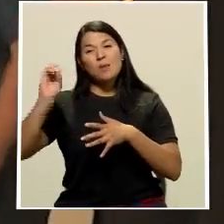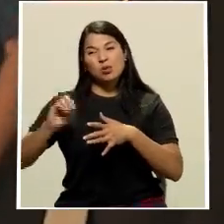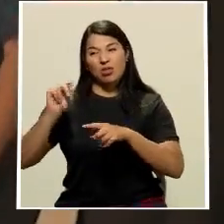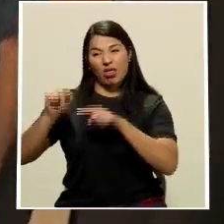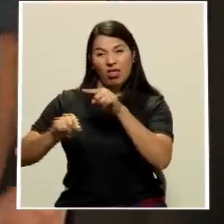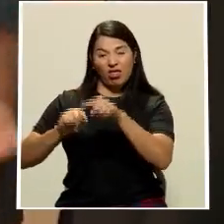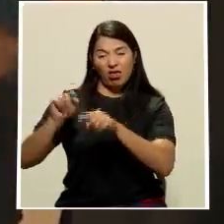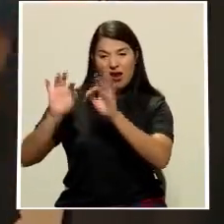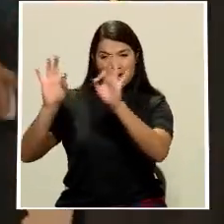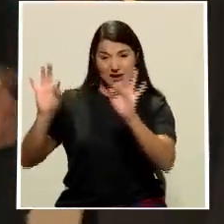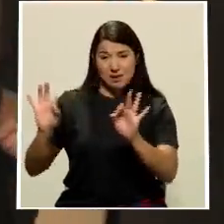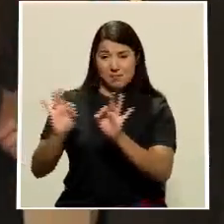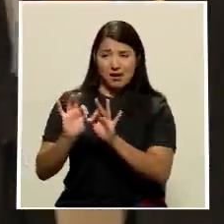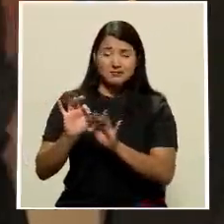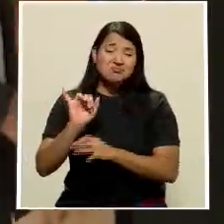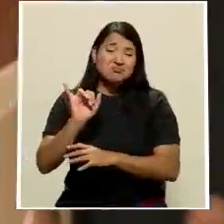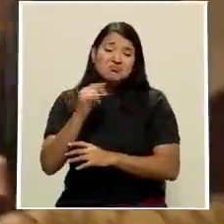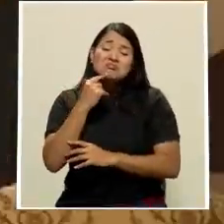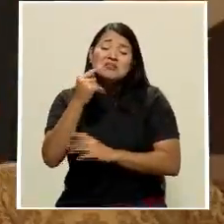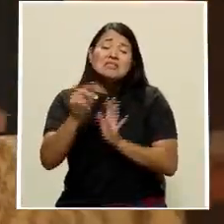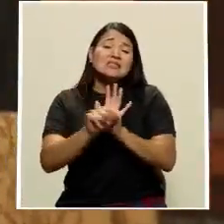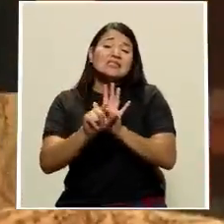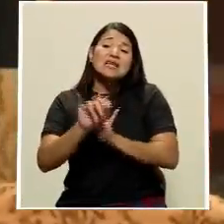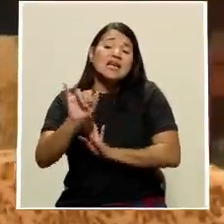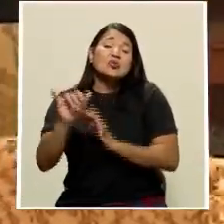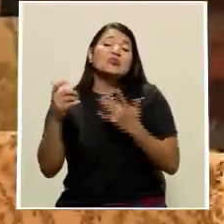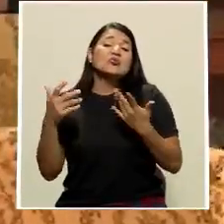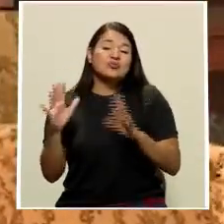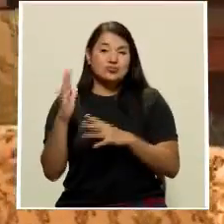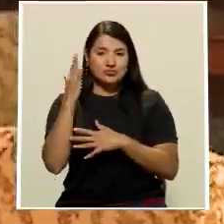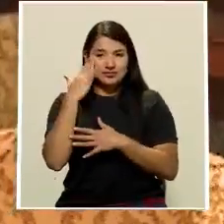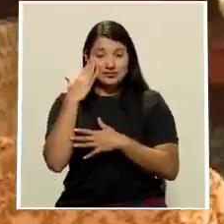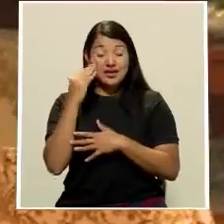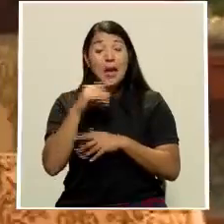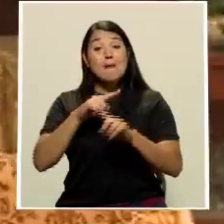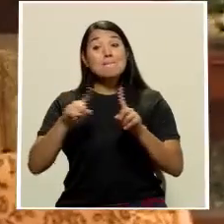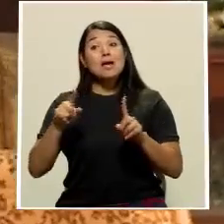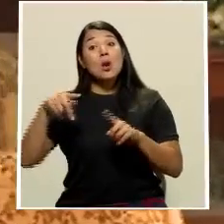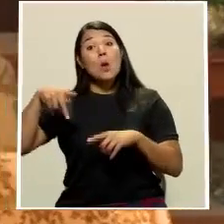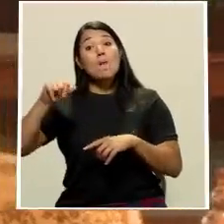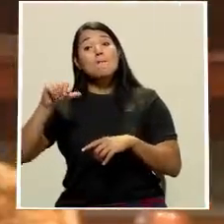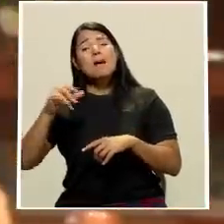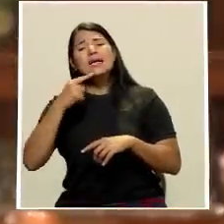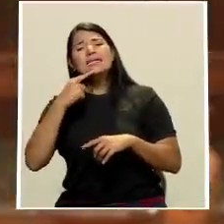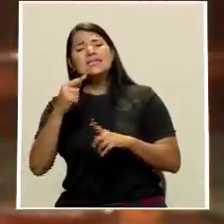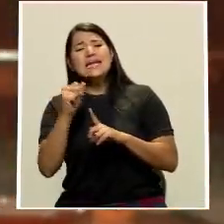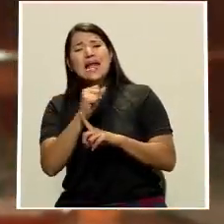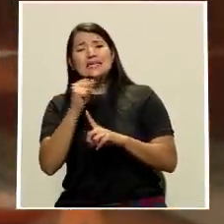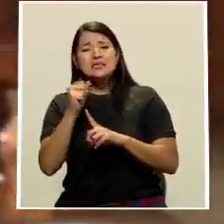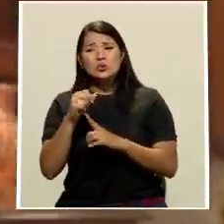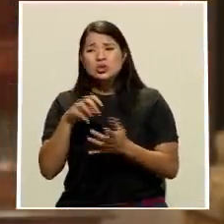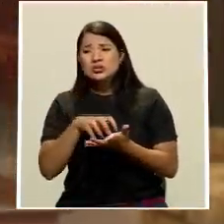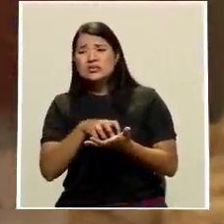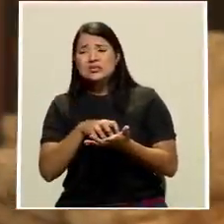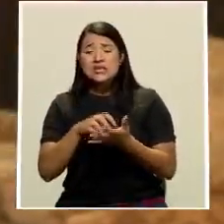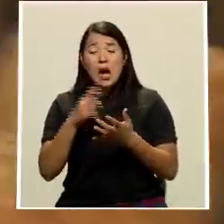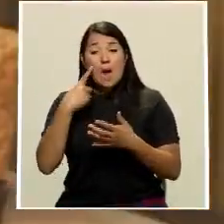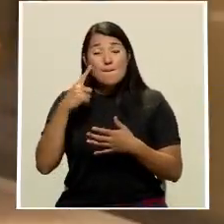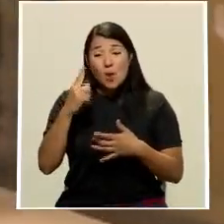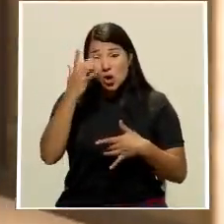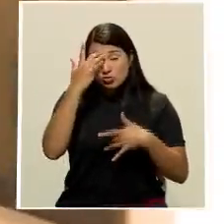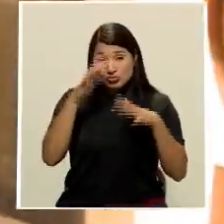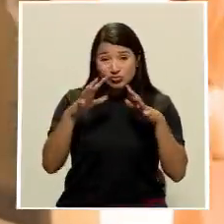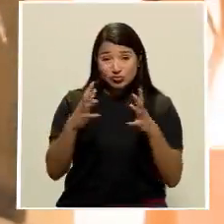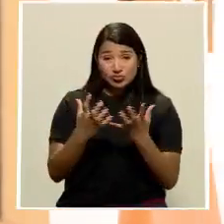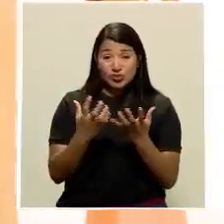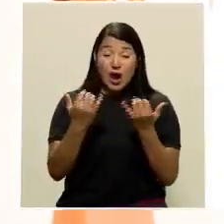era de esperarse. Mientras que en el oficialismo aseguran que la situación de incertidumbre generada por la pandemia se refleja